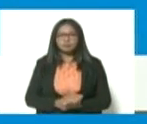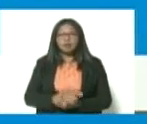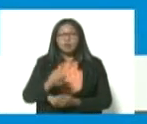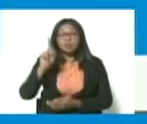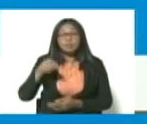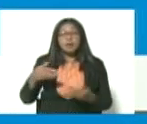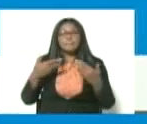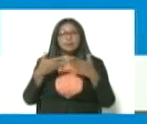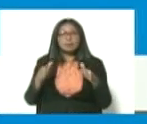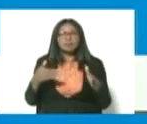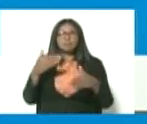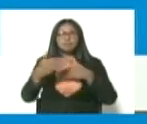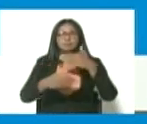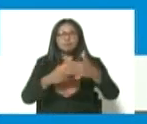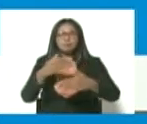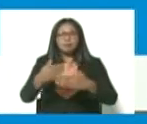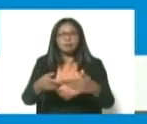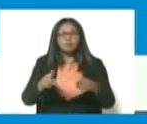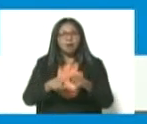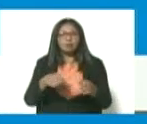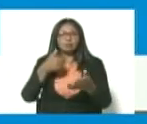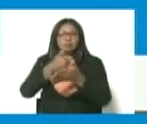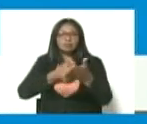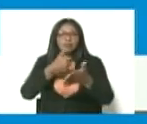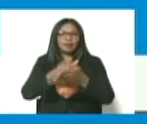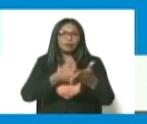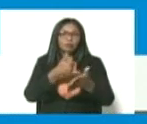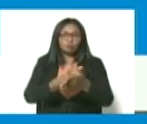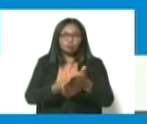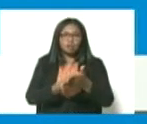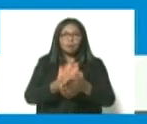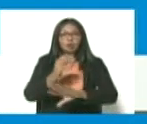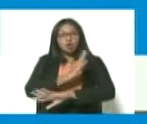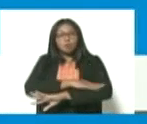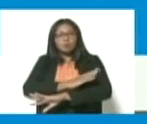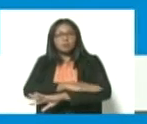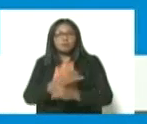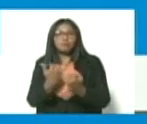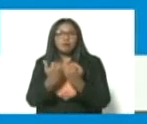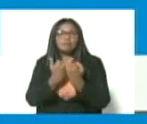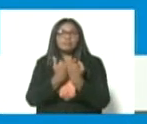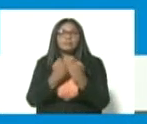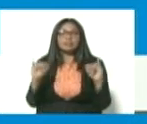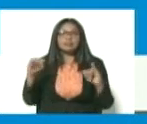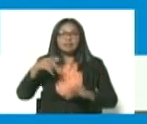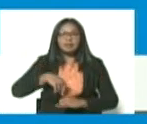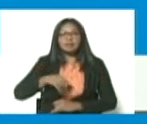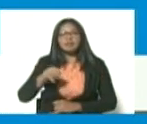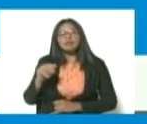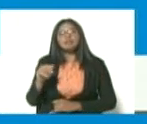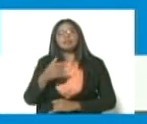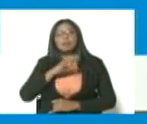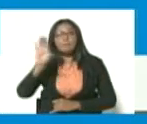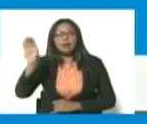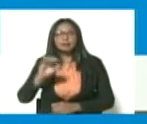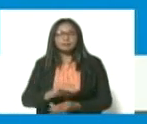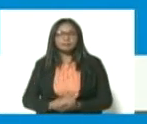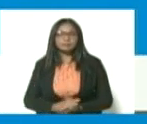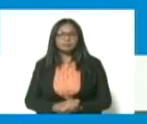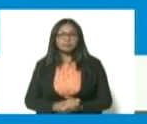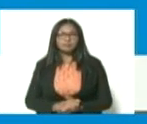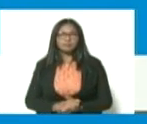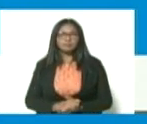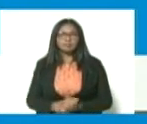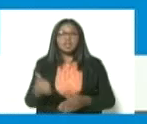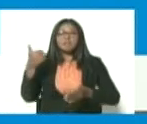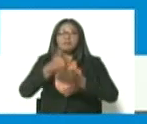permitiendo hacer llevadera una situación de lucha por la dignidad y la independencia de nuestro país. Y la batalla que da Venezuela